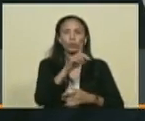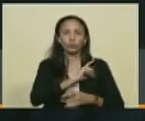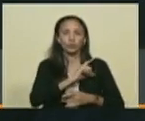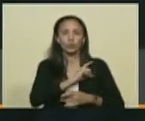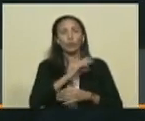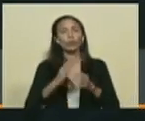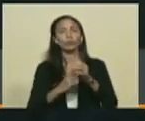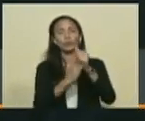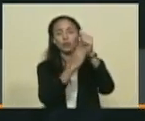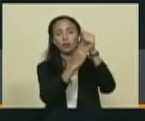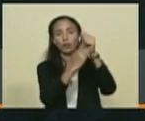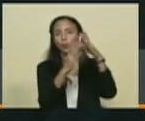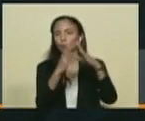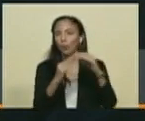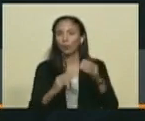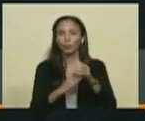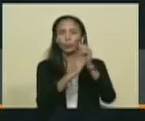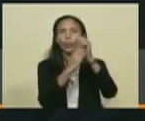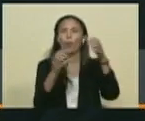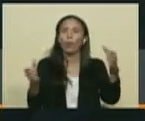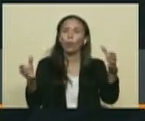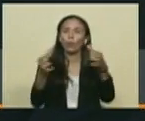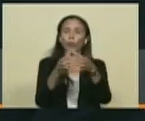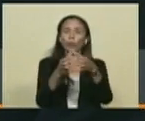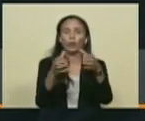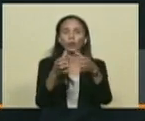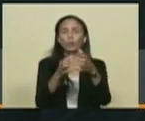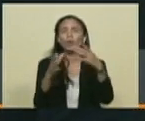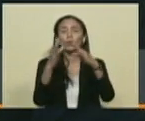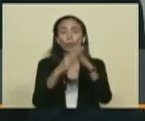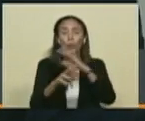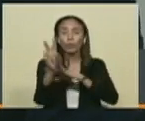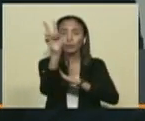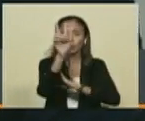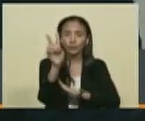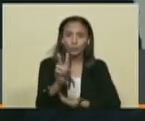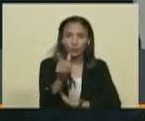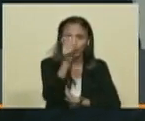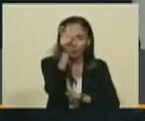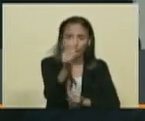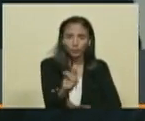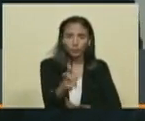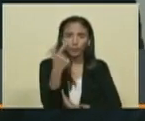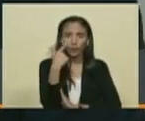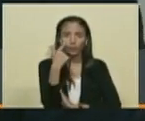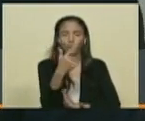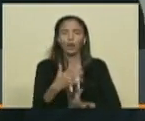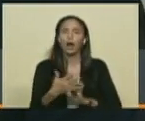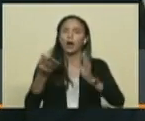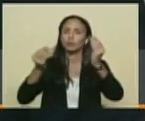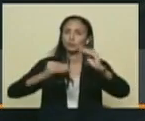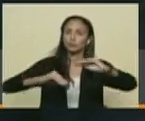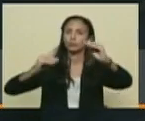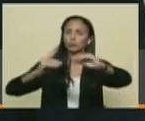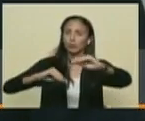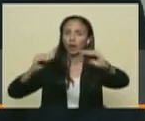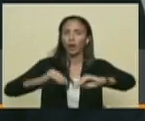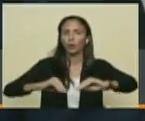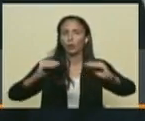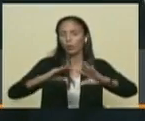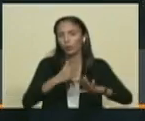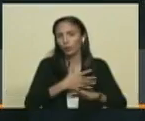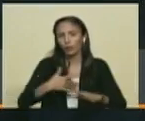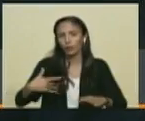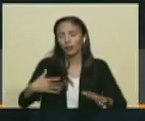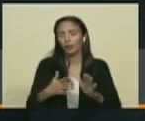el de su canciller, para que los propios venezolanos lleguen al acuerdo tan anhelado